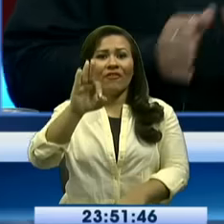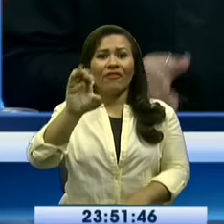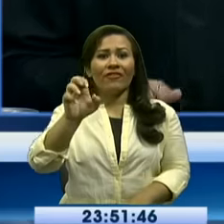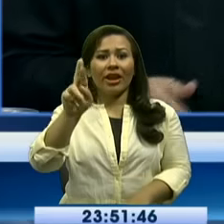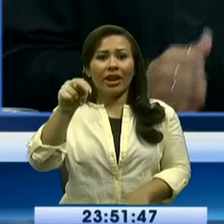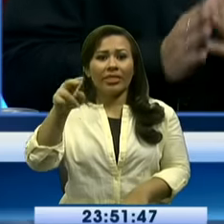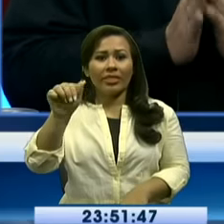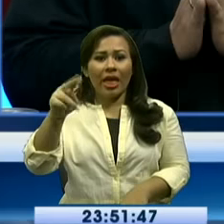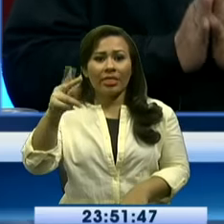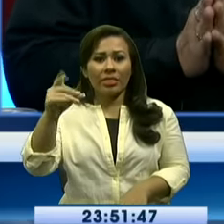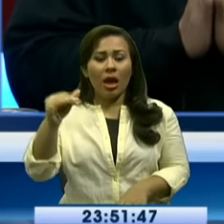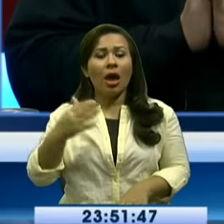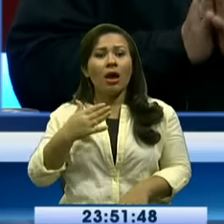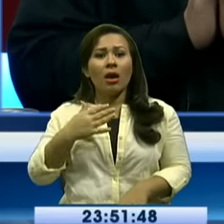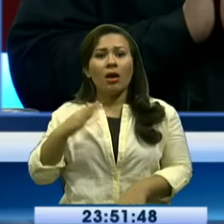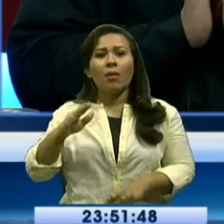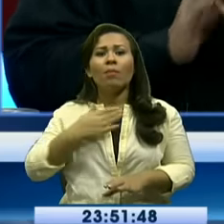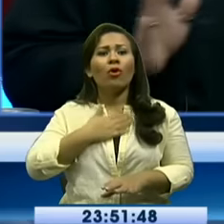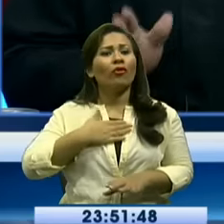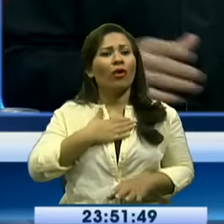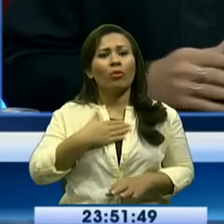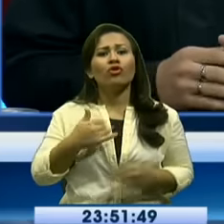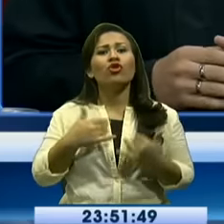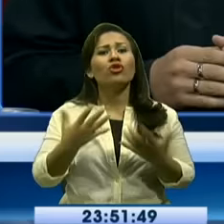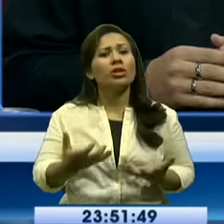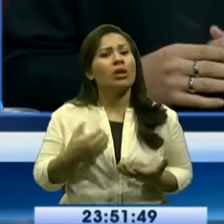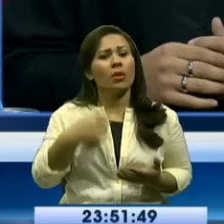Contreras Sánchez, que las niñas y los niños no tienen la culpa.